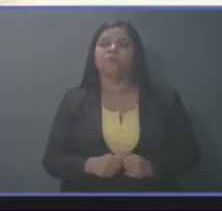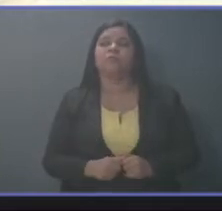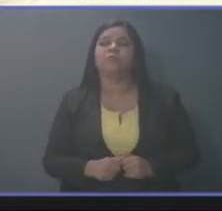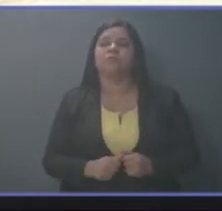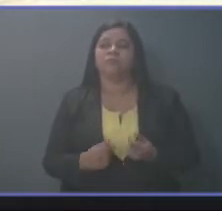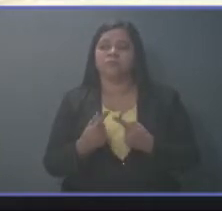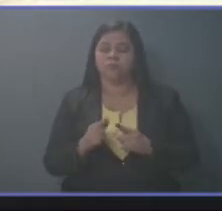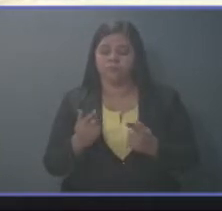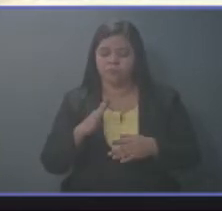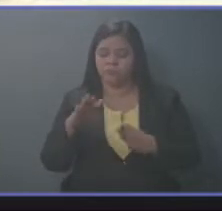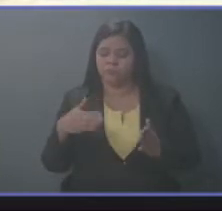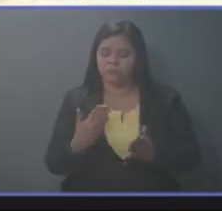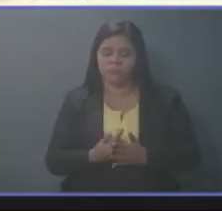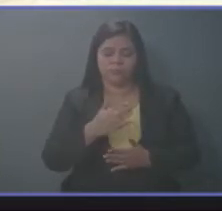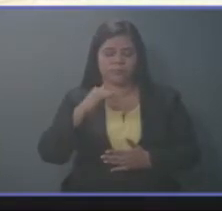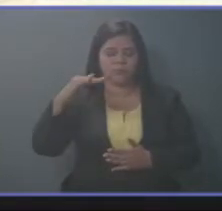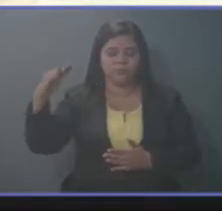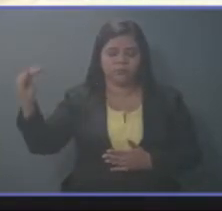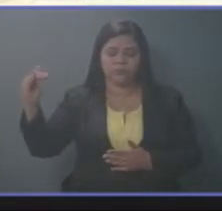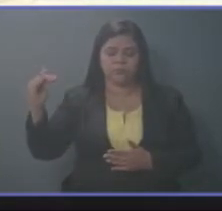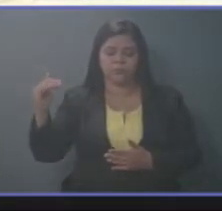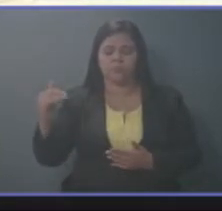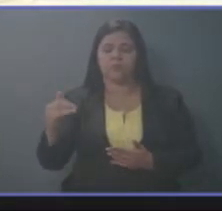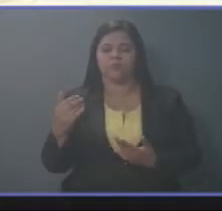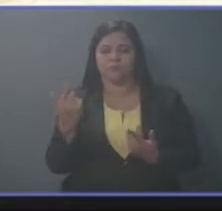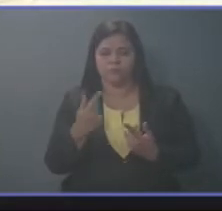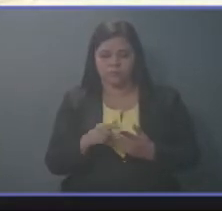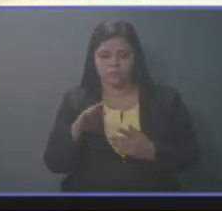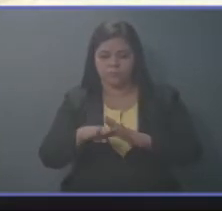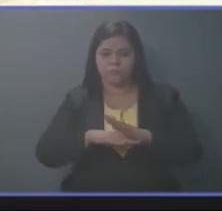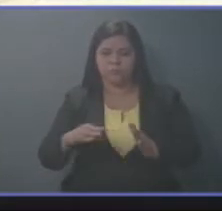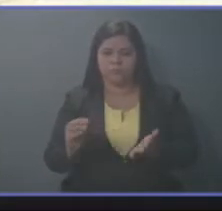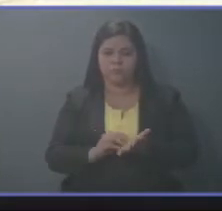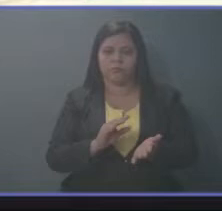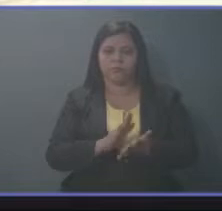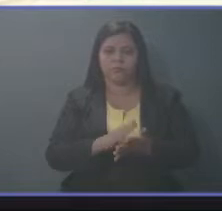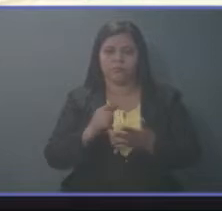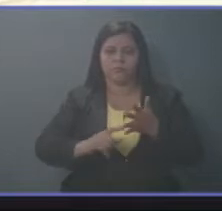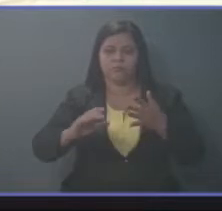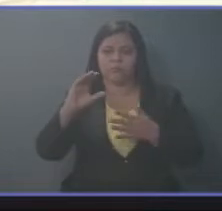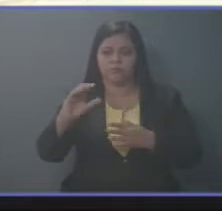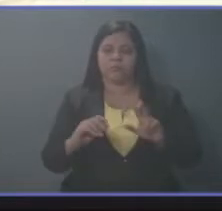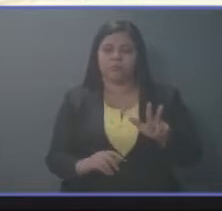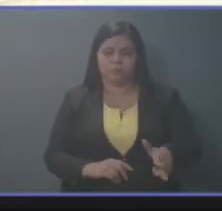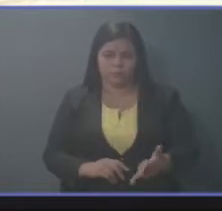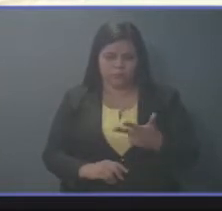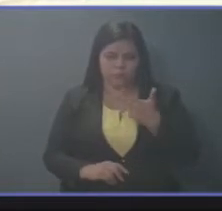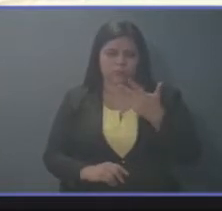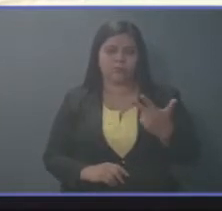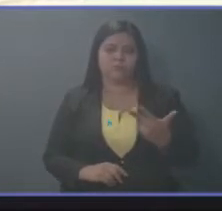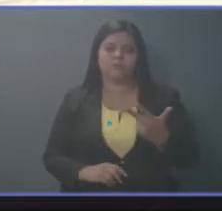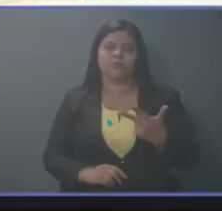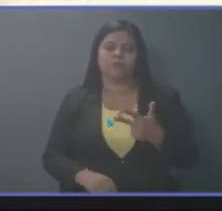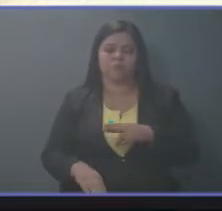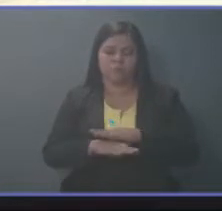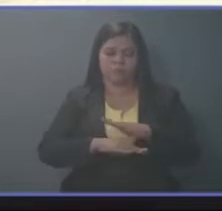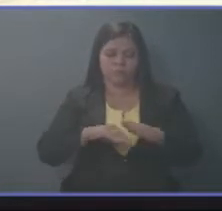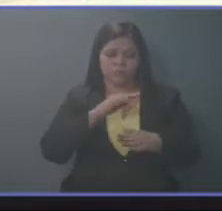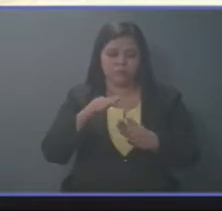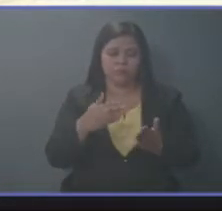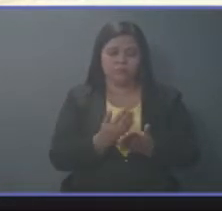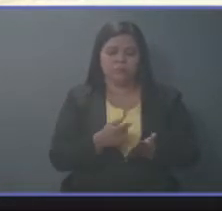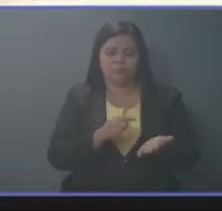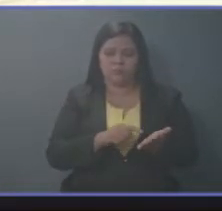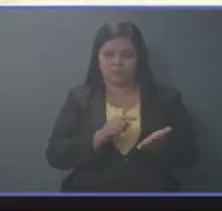natural en todo el territorio de la República, dentro del marco establecido en la Constitución. Tercero, que en el marco del